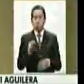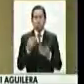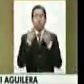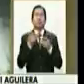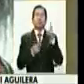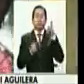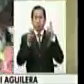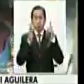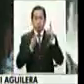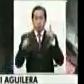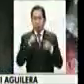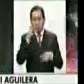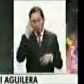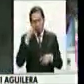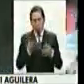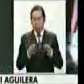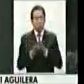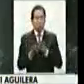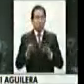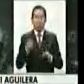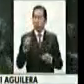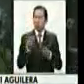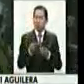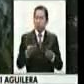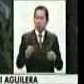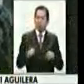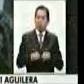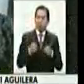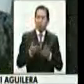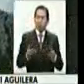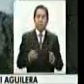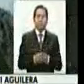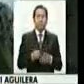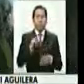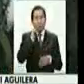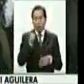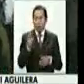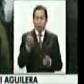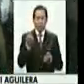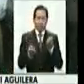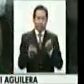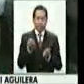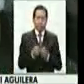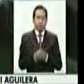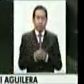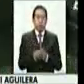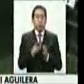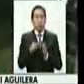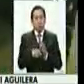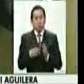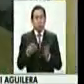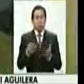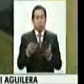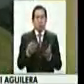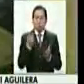ningún daño personal, solamente algunos daños materiales. Mañana se va a hacer una evaluación y vamos a hacer también